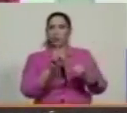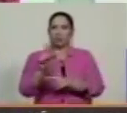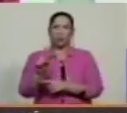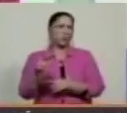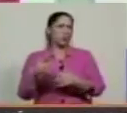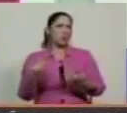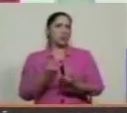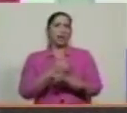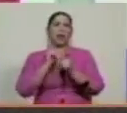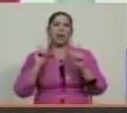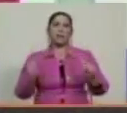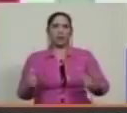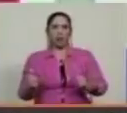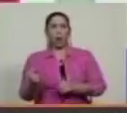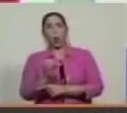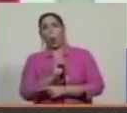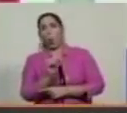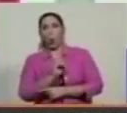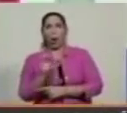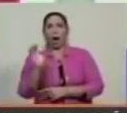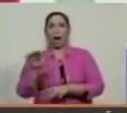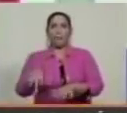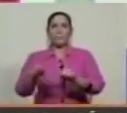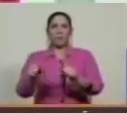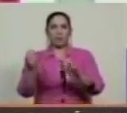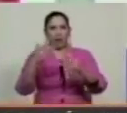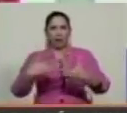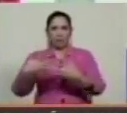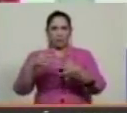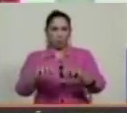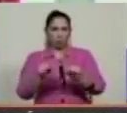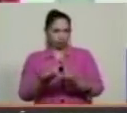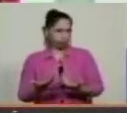le pidieron ellos autorización entonces para instaurar aquí el capitalismo?